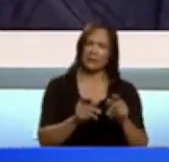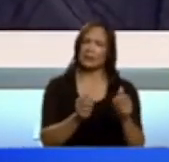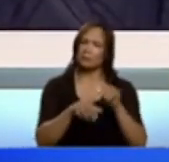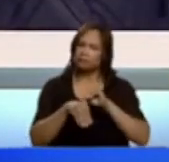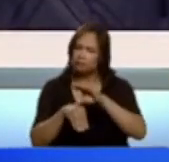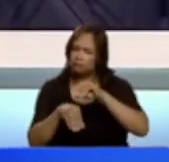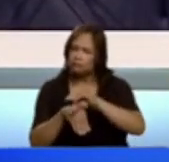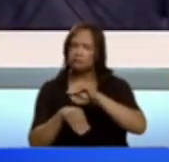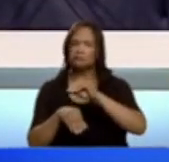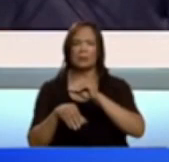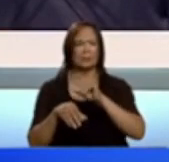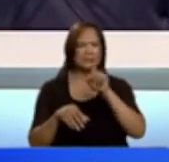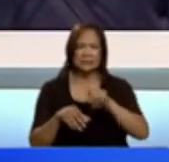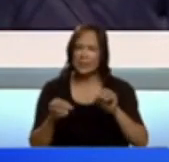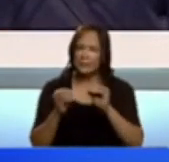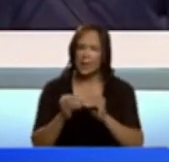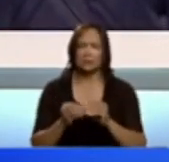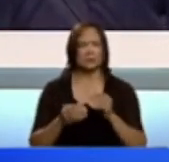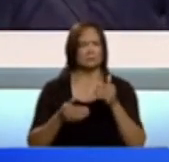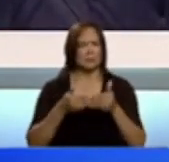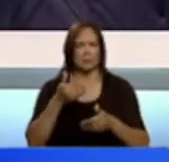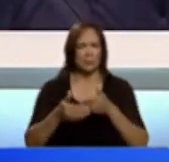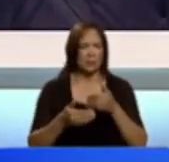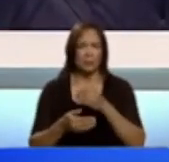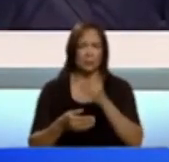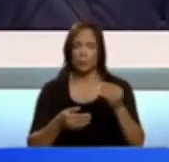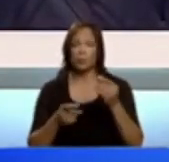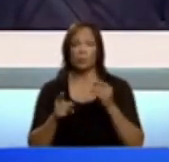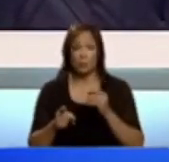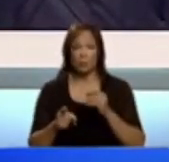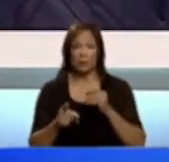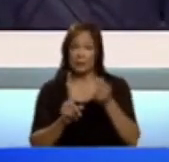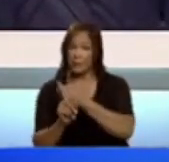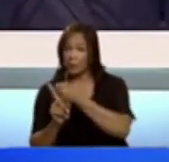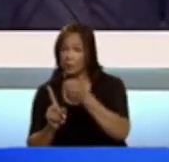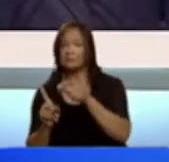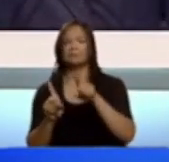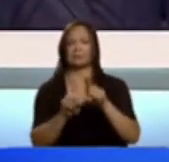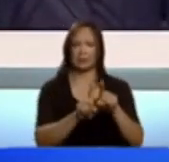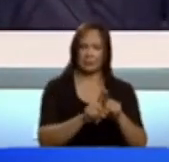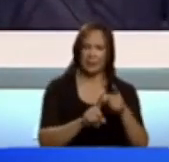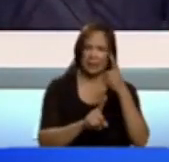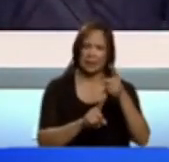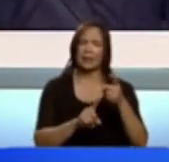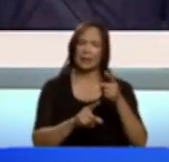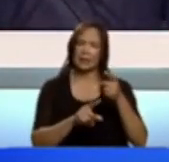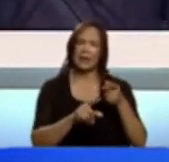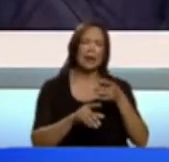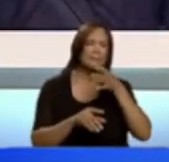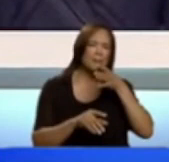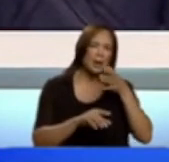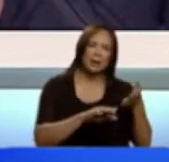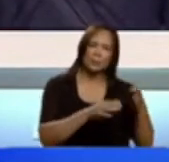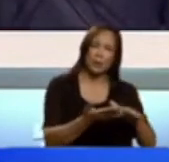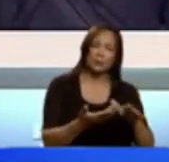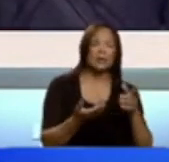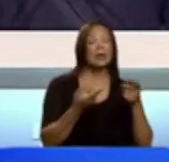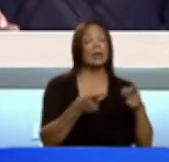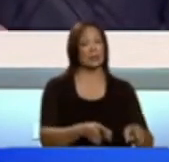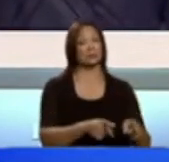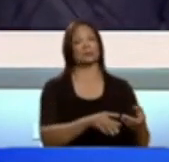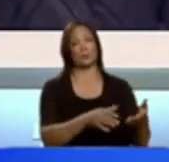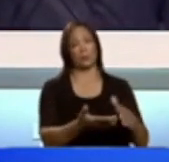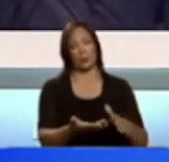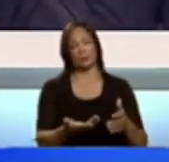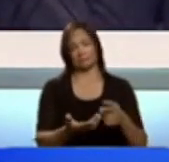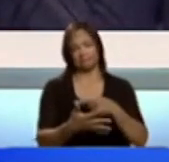acompañamiento psicológico del proceso que conlleva No solamente la violencia sino también la pérdida de la madre En caso que haya